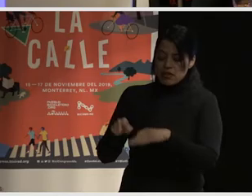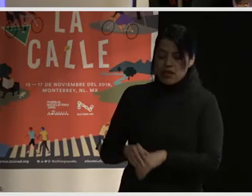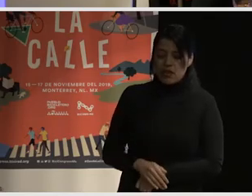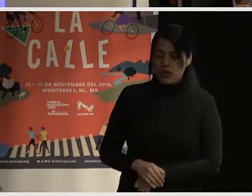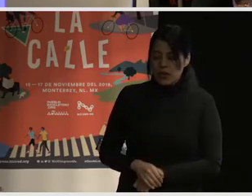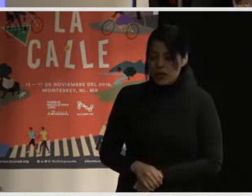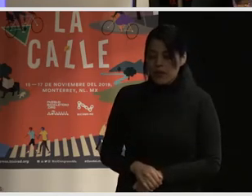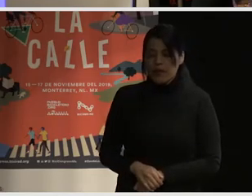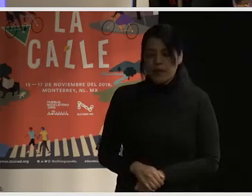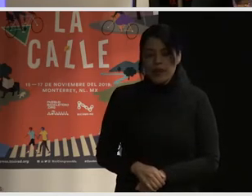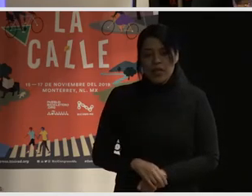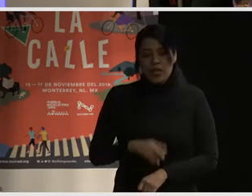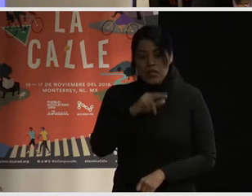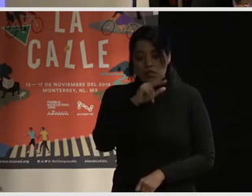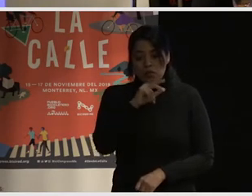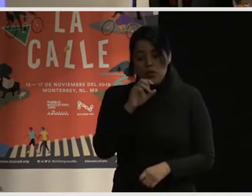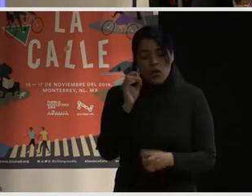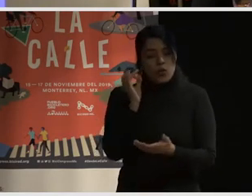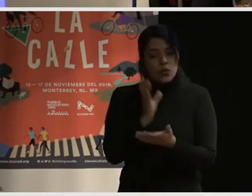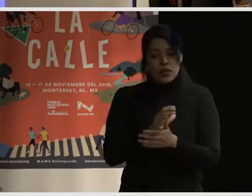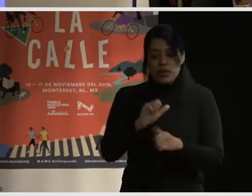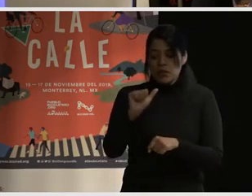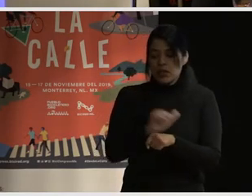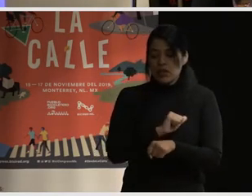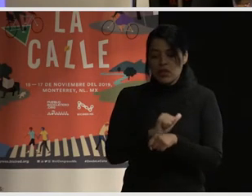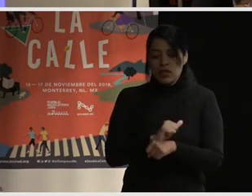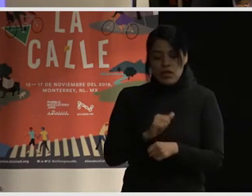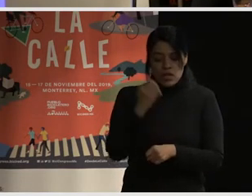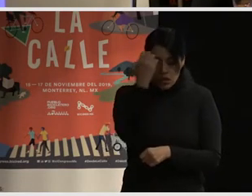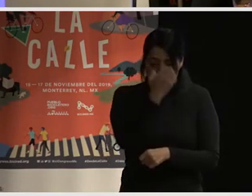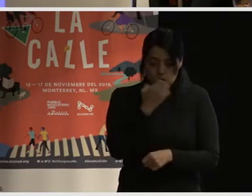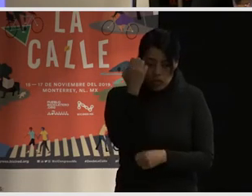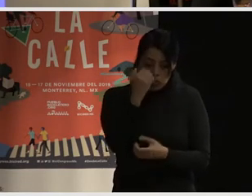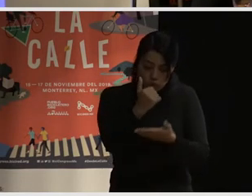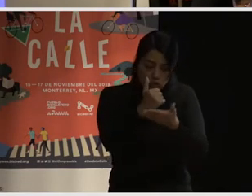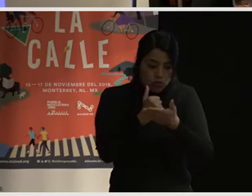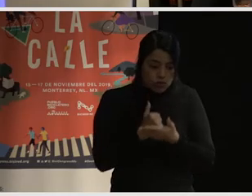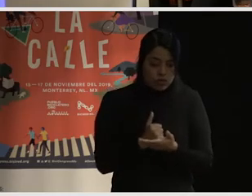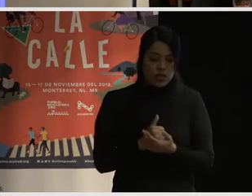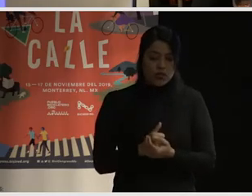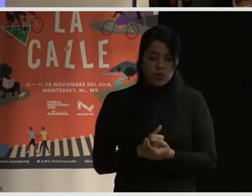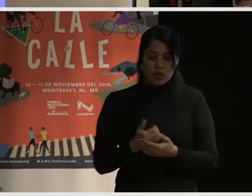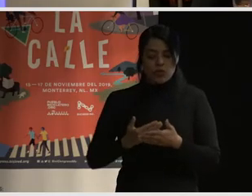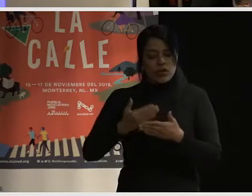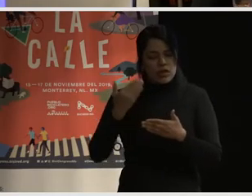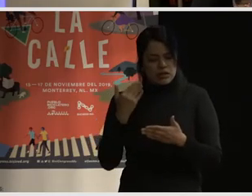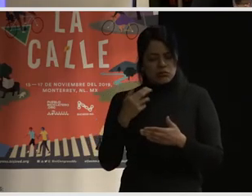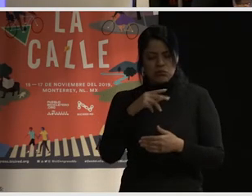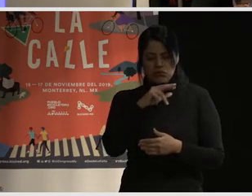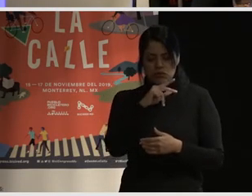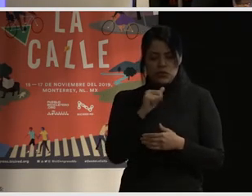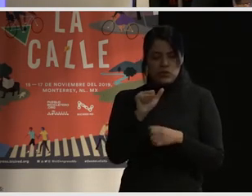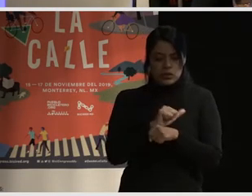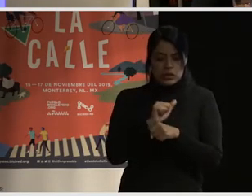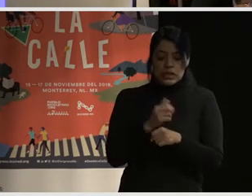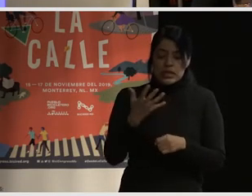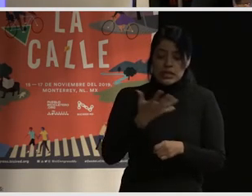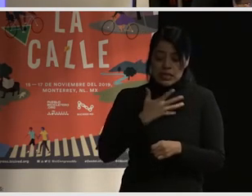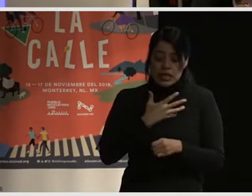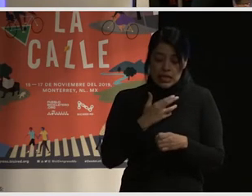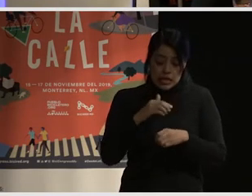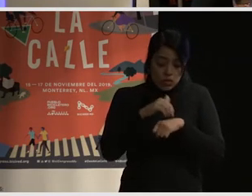y si solo se preocupan en los autos los estudios nos ayudan mucho porque el note eso de que sólo se preocupaban por los autos tener estudios